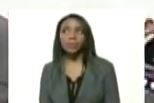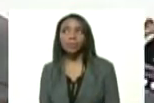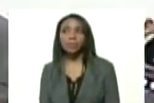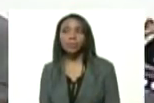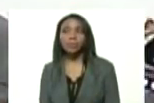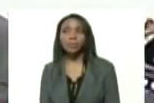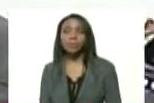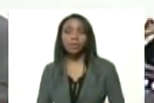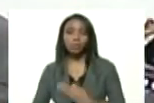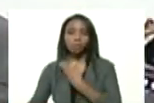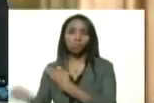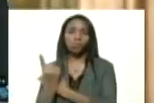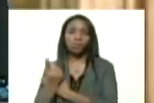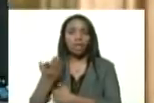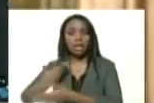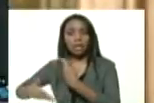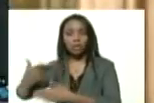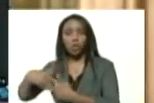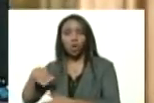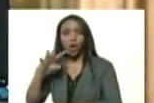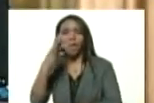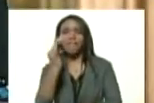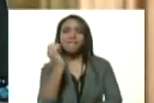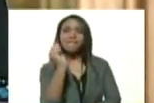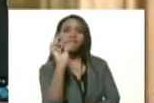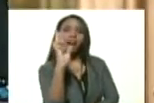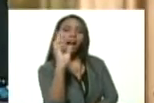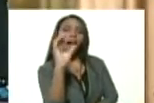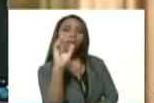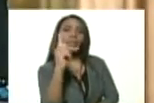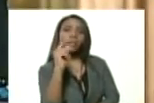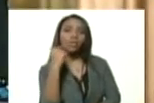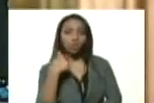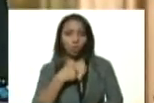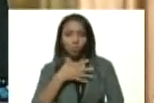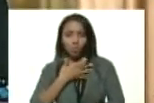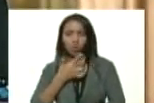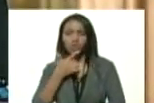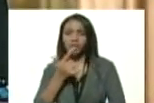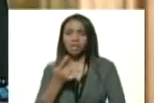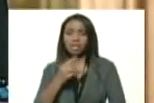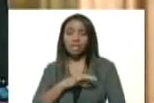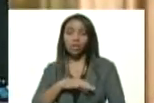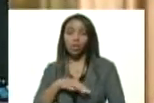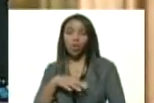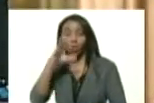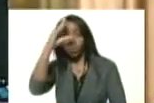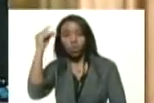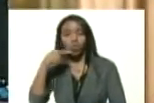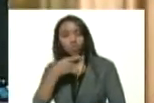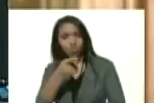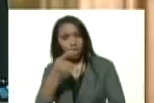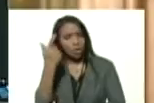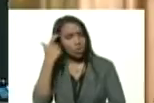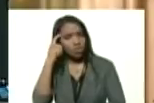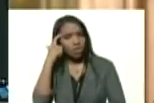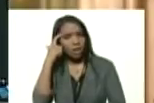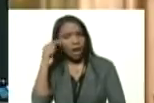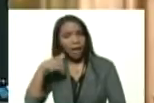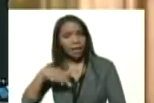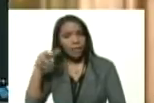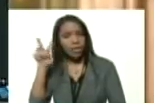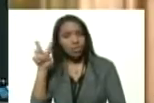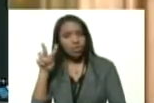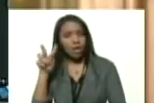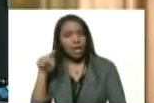me acusan de tener relaciones con las farc yo les puedo decir señor donald trump si usted no lo sabe que en venezuela